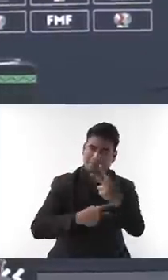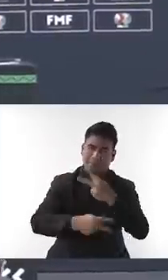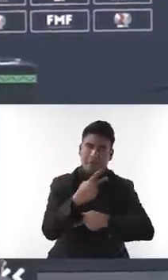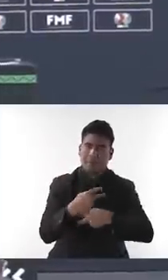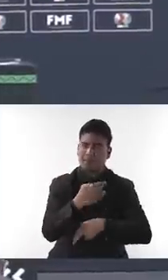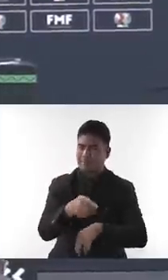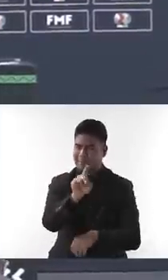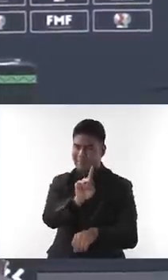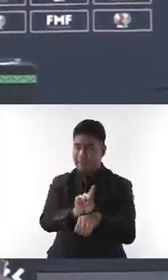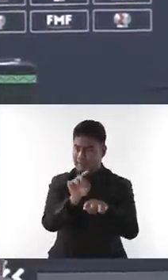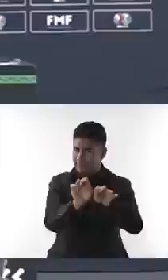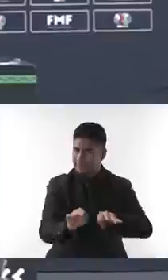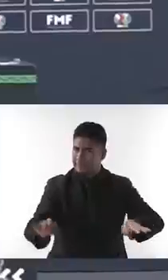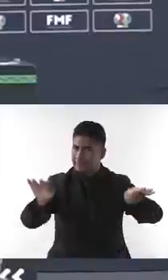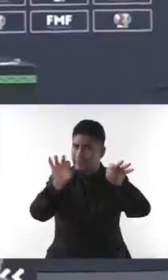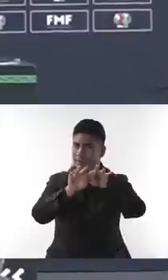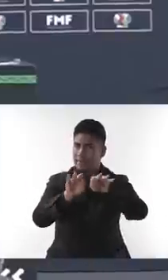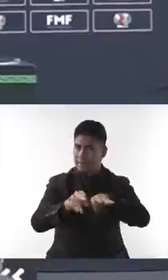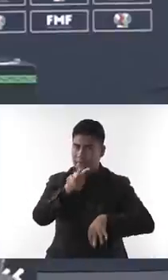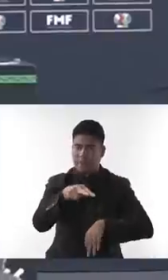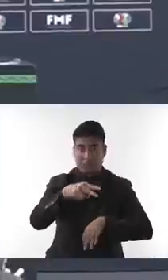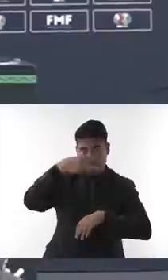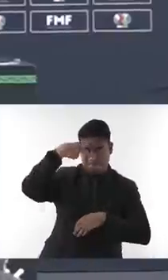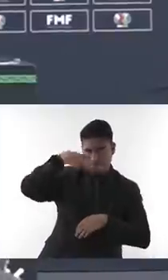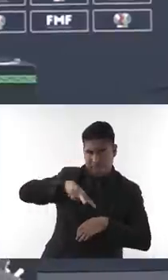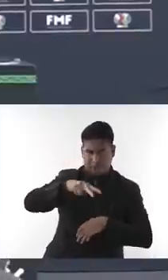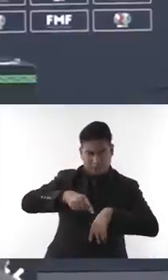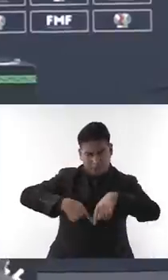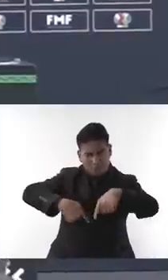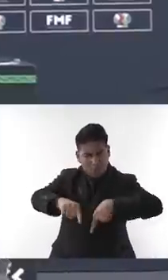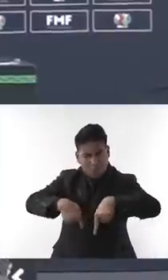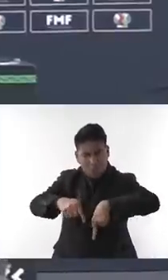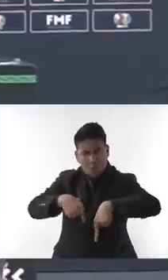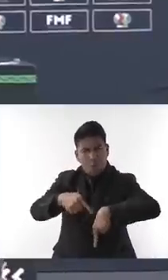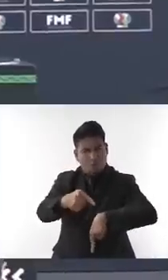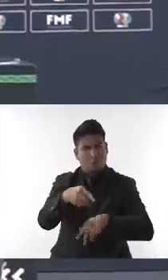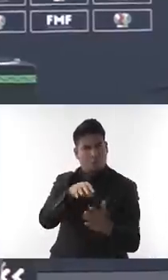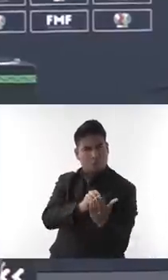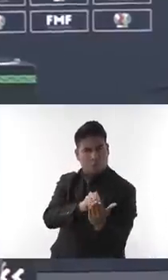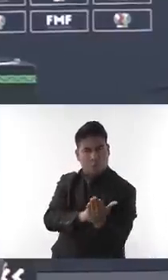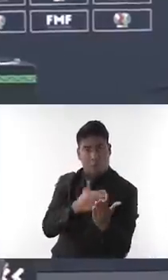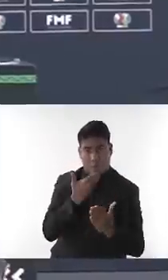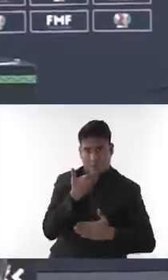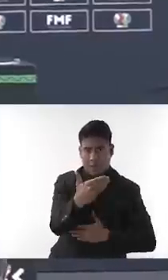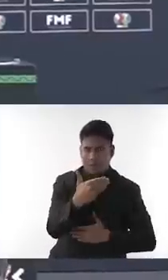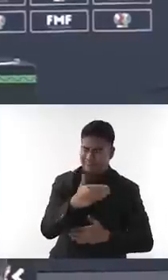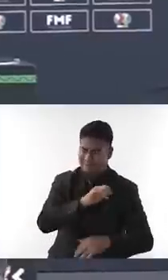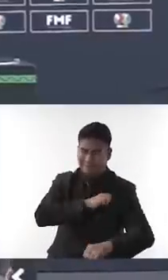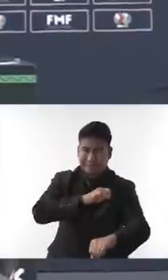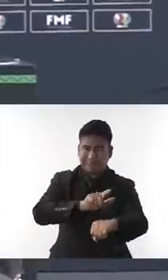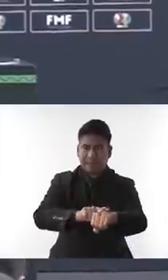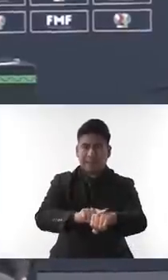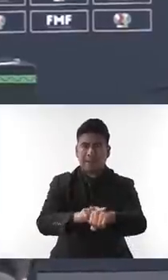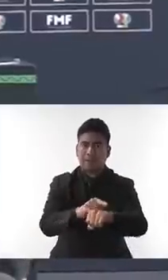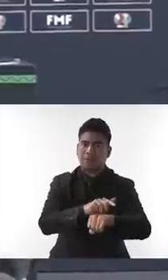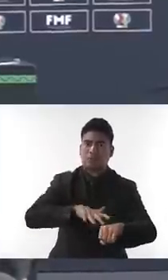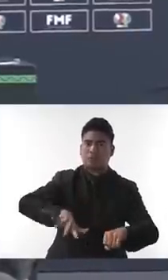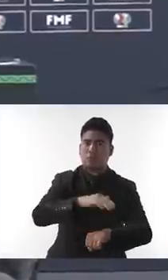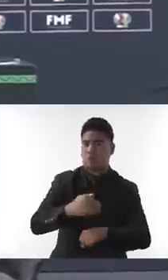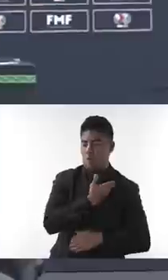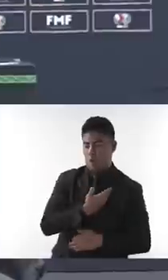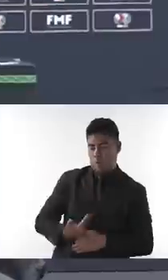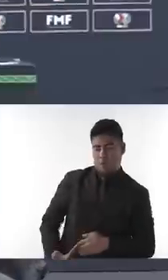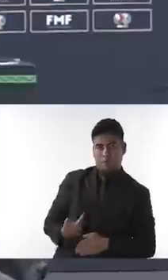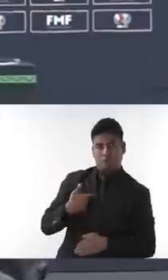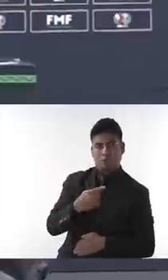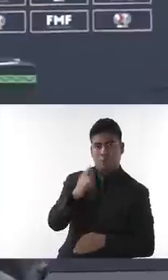un día muy importante para el fútbol mexicano. Agradezco en especial la compañía del